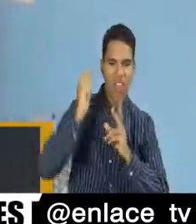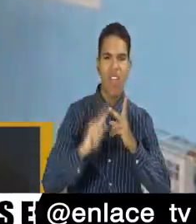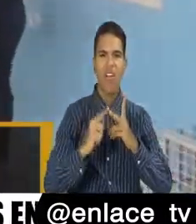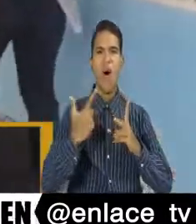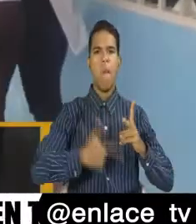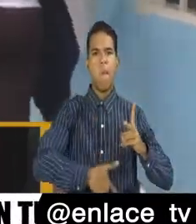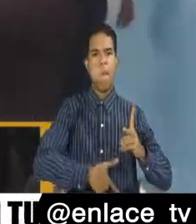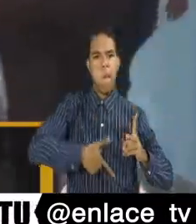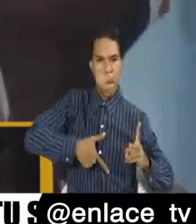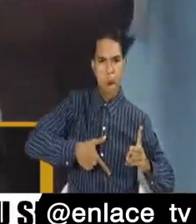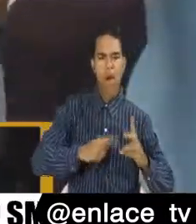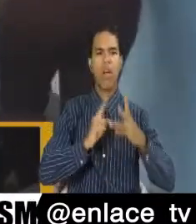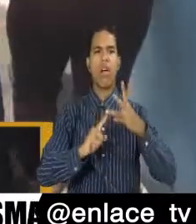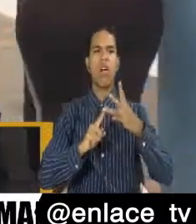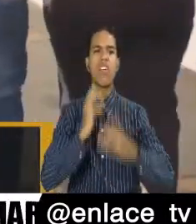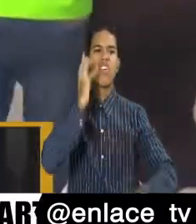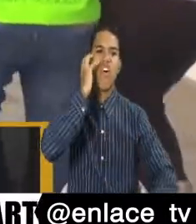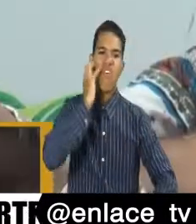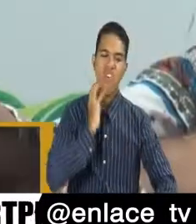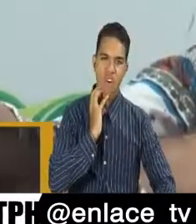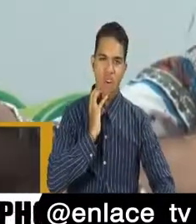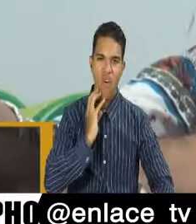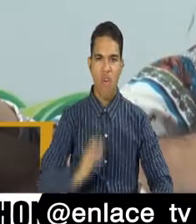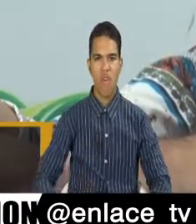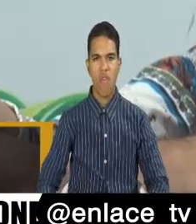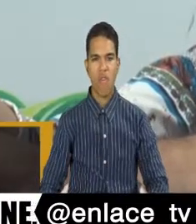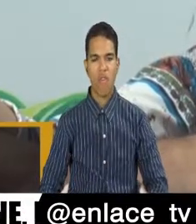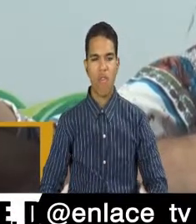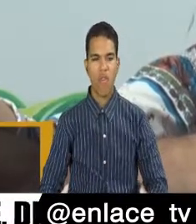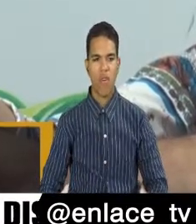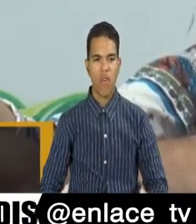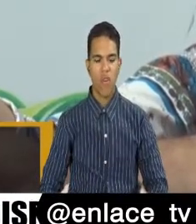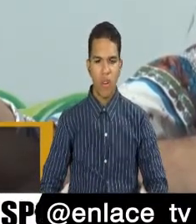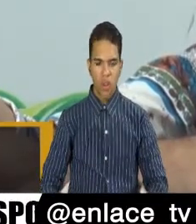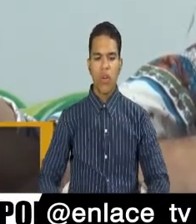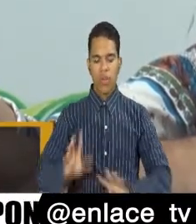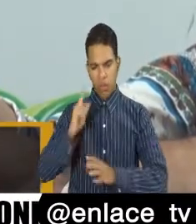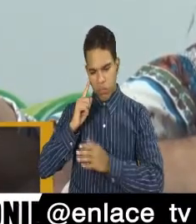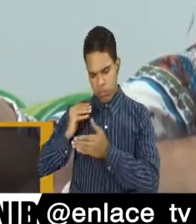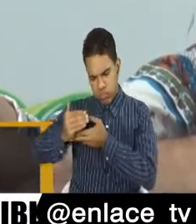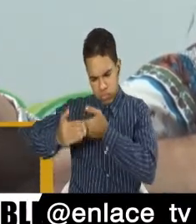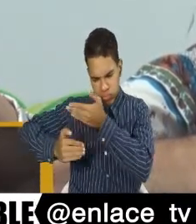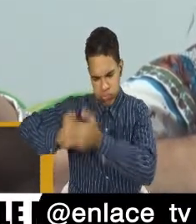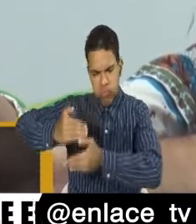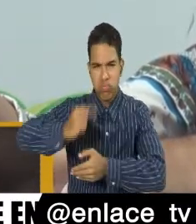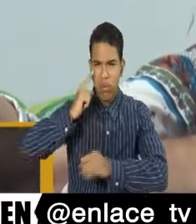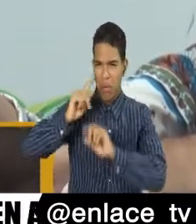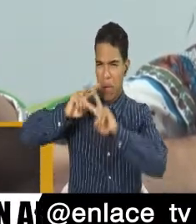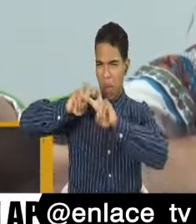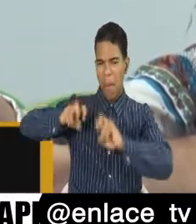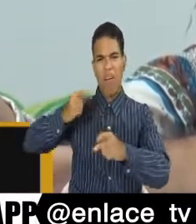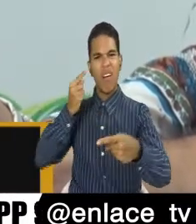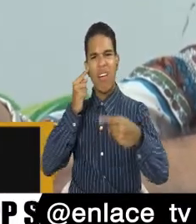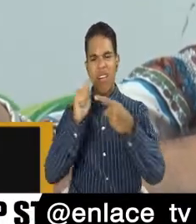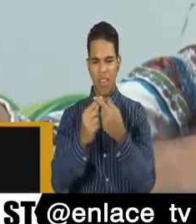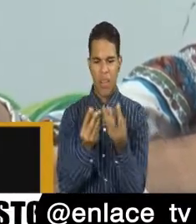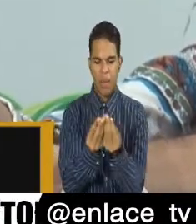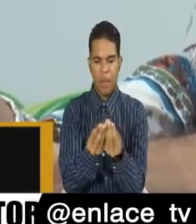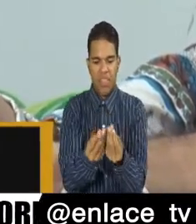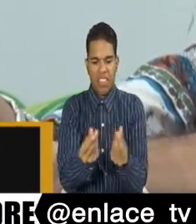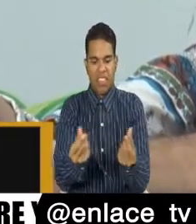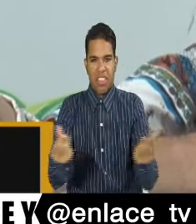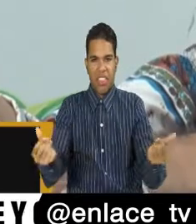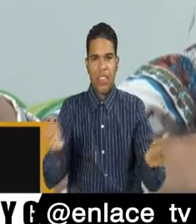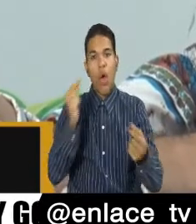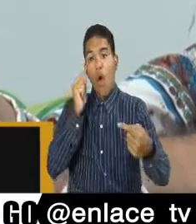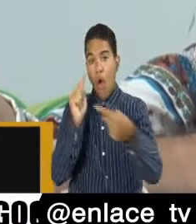fuego y robo, entre otros delitos. Se ha desarrollado una operación desarticular la banda La Verde,